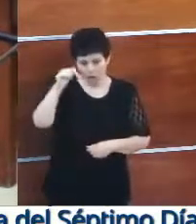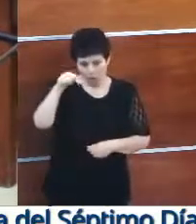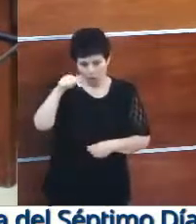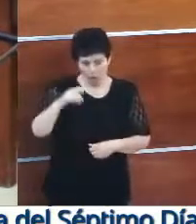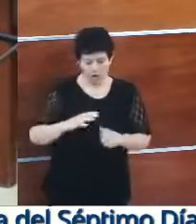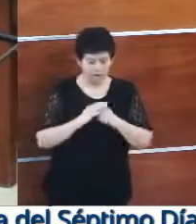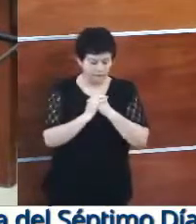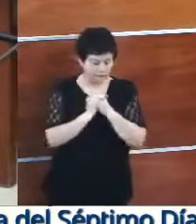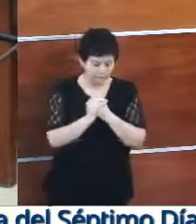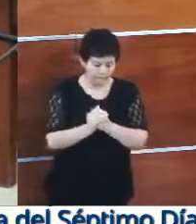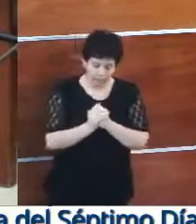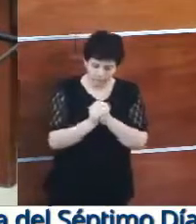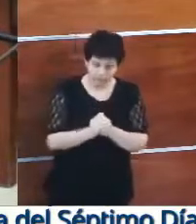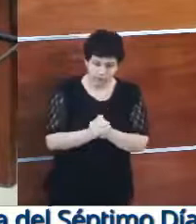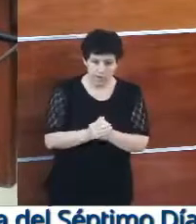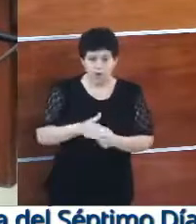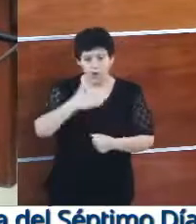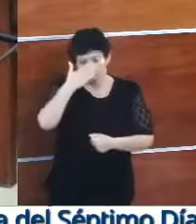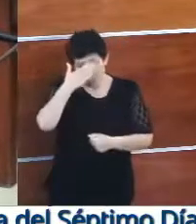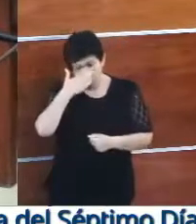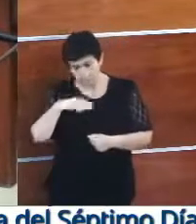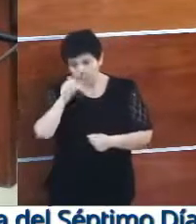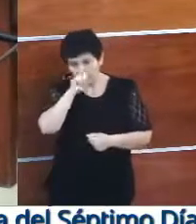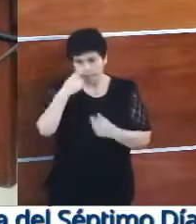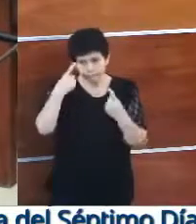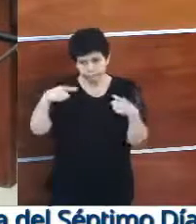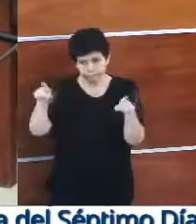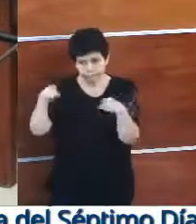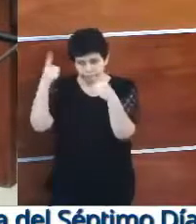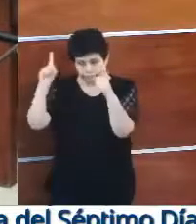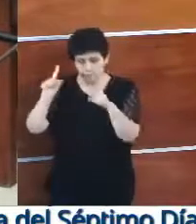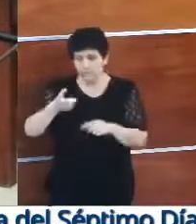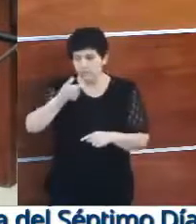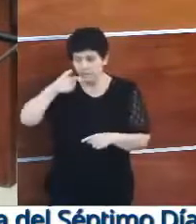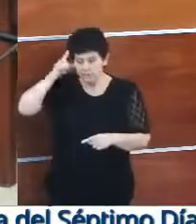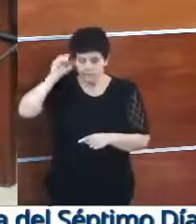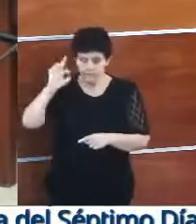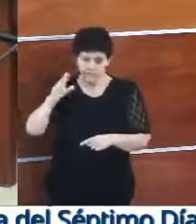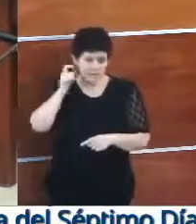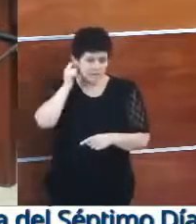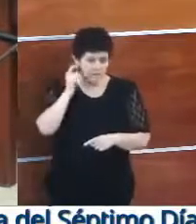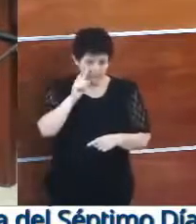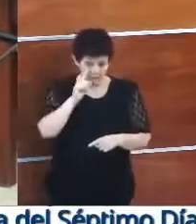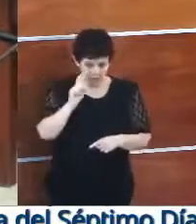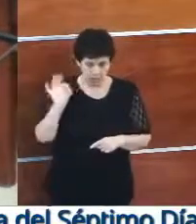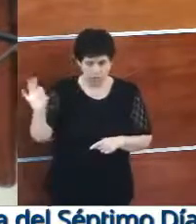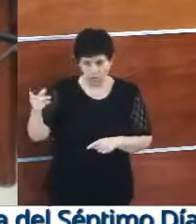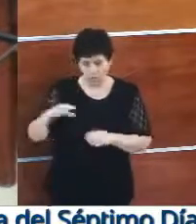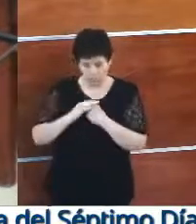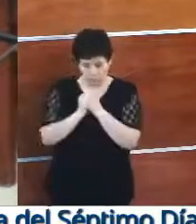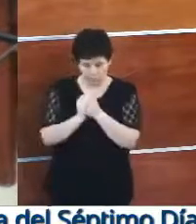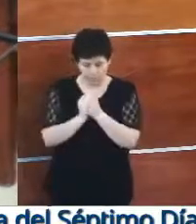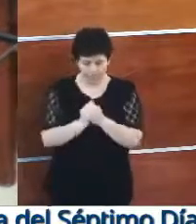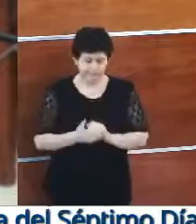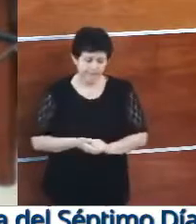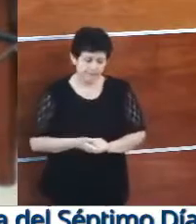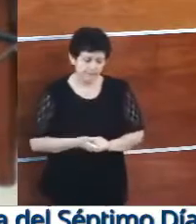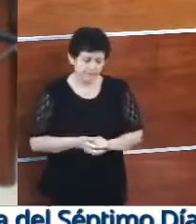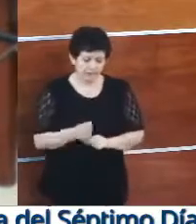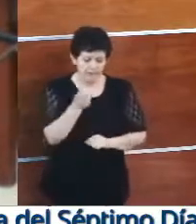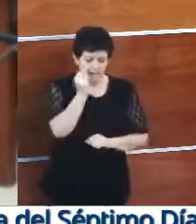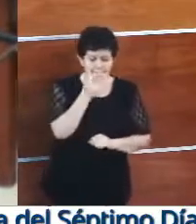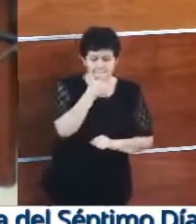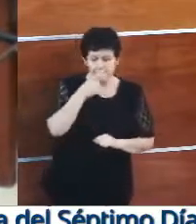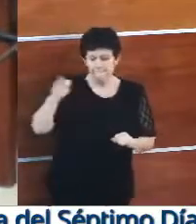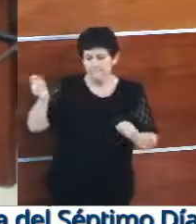palabra de oración. Luego vamos a cantar el himno y Sergio va a tener la oración final. Amante Padre, gracias una vez